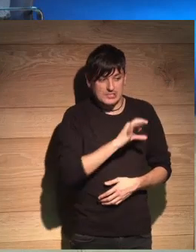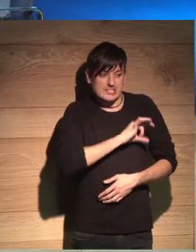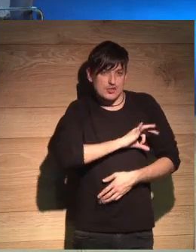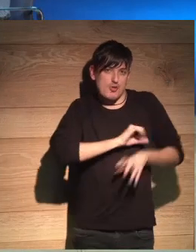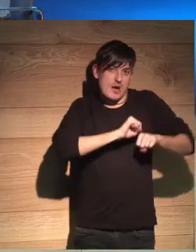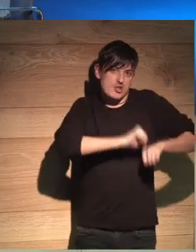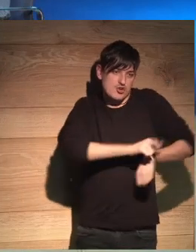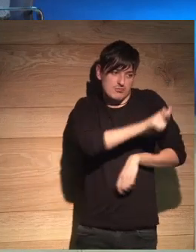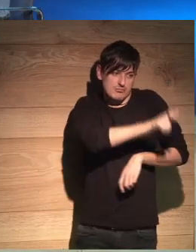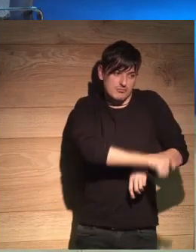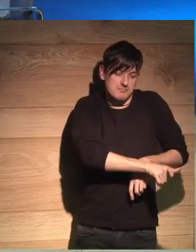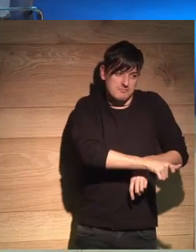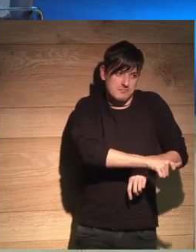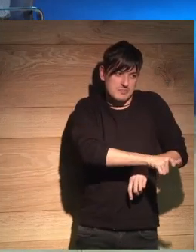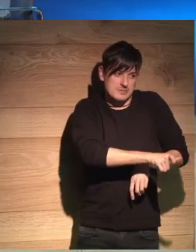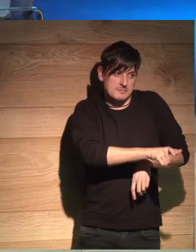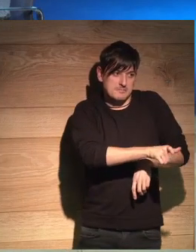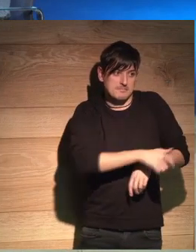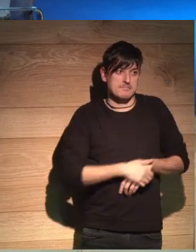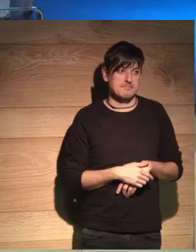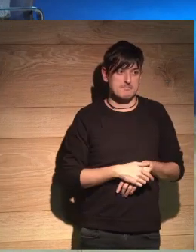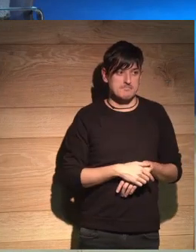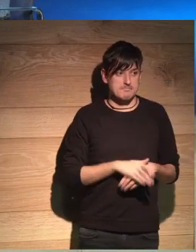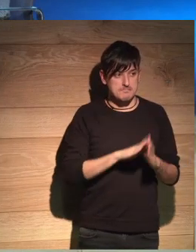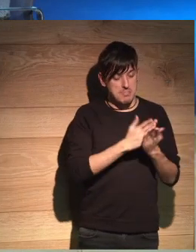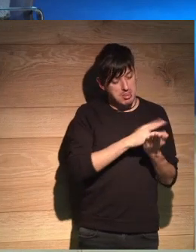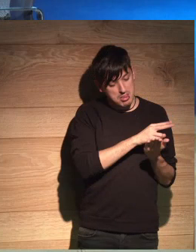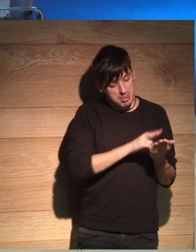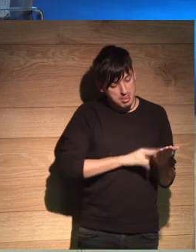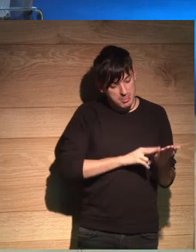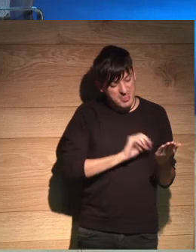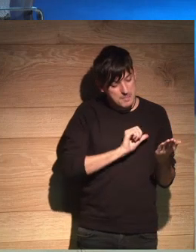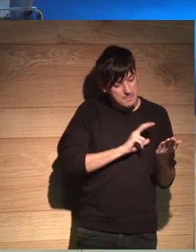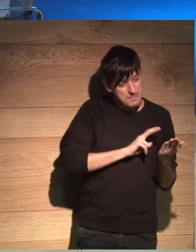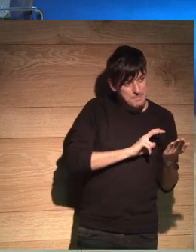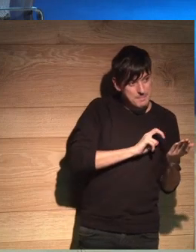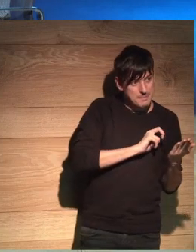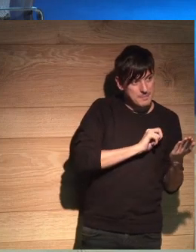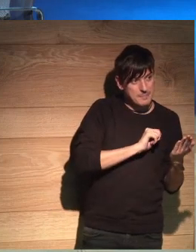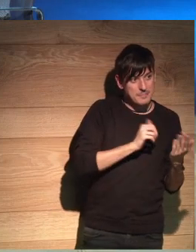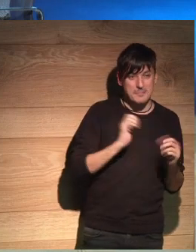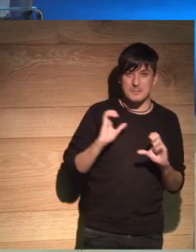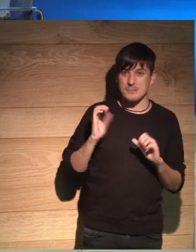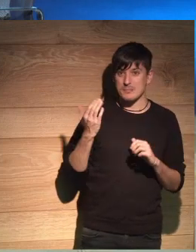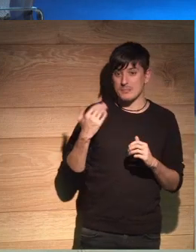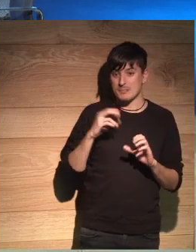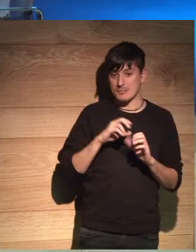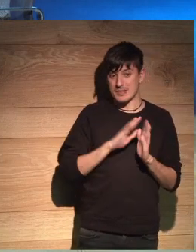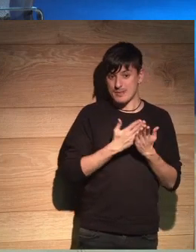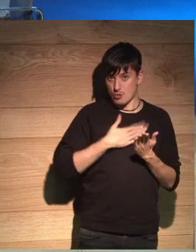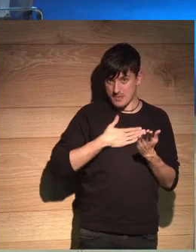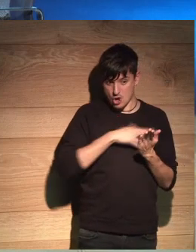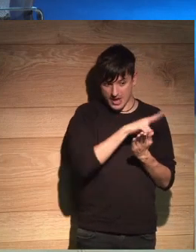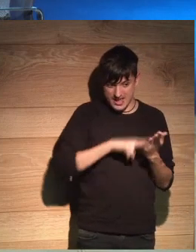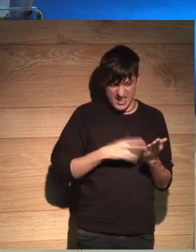mayor. El señor mayor me dijo que me venía así, leyendo desde el principio de 2002, 2003, que me veía,